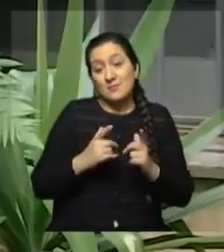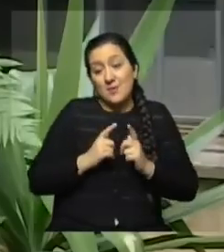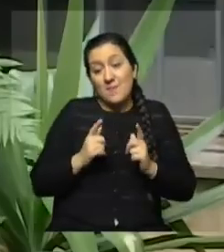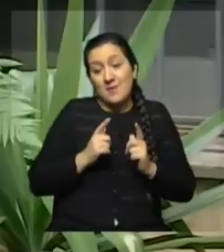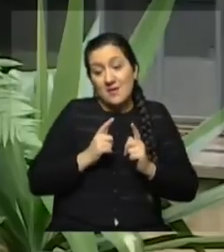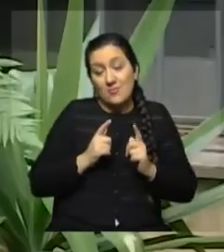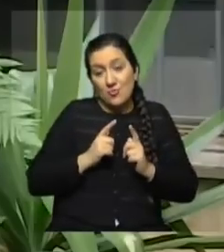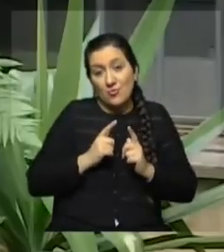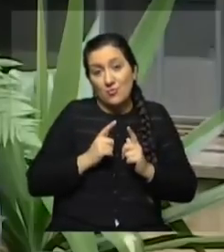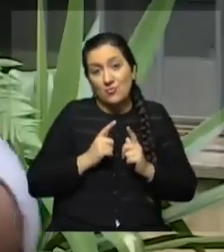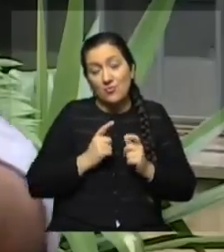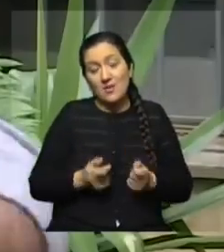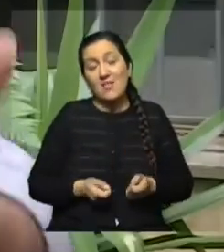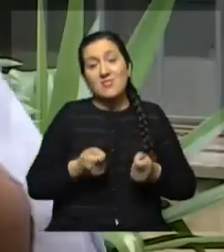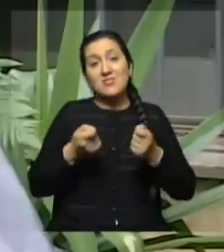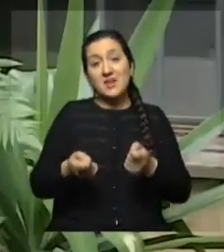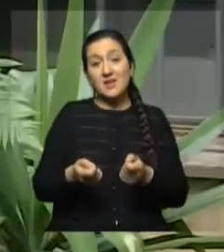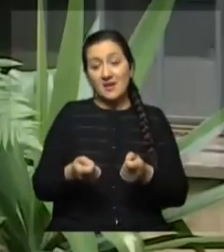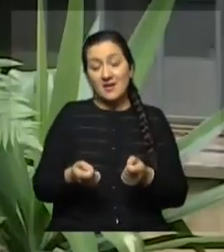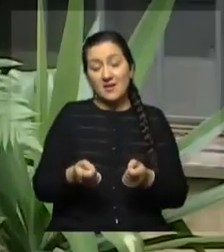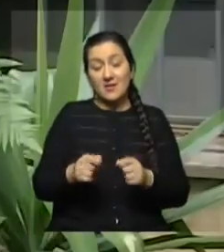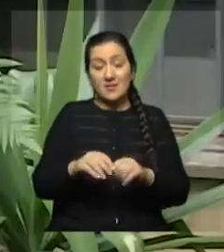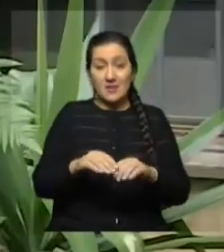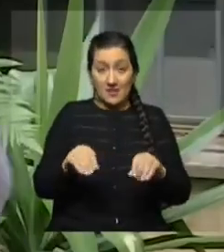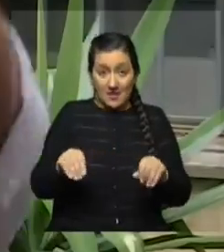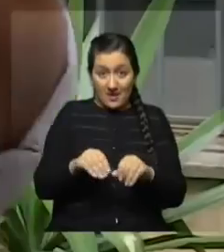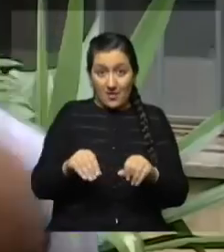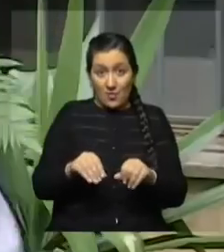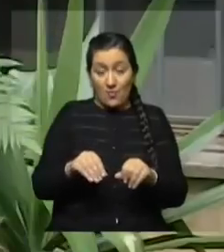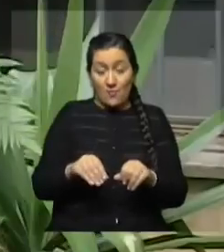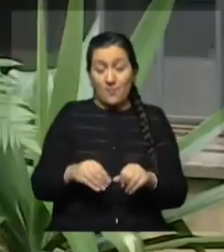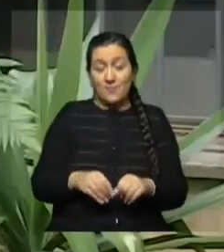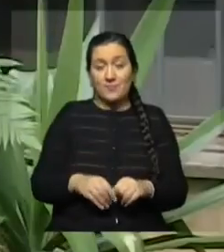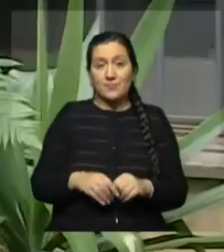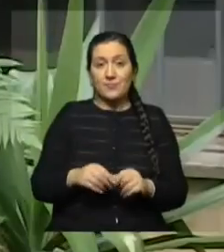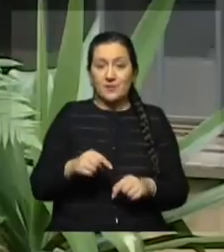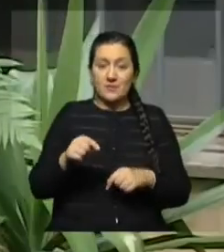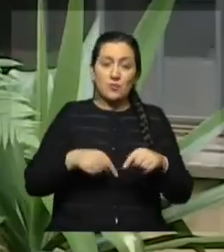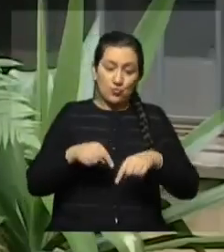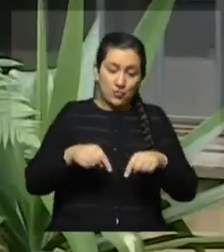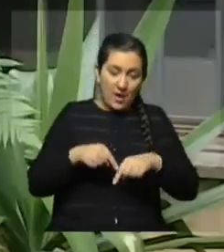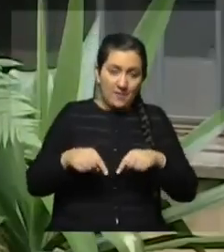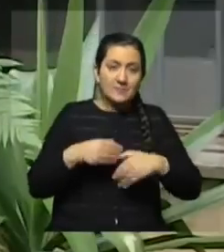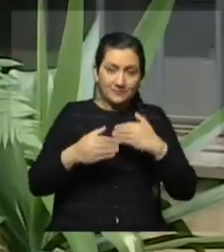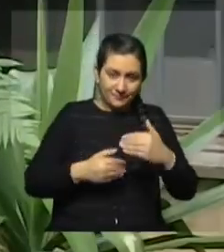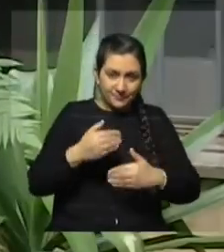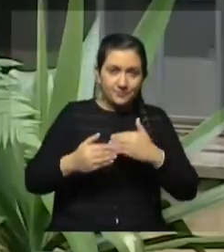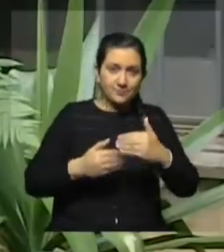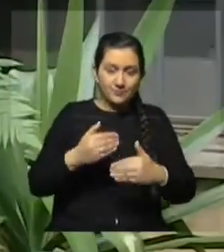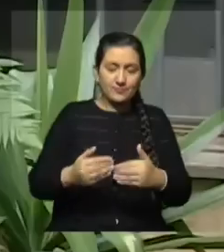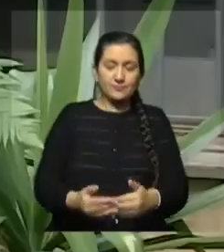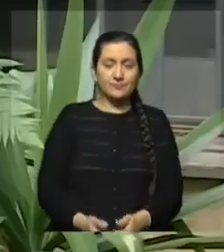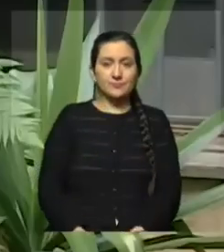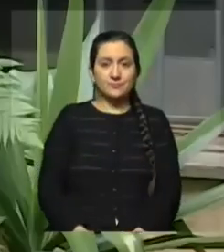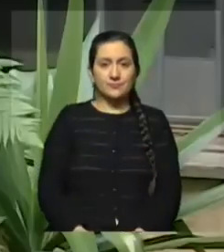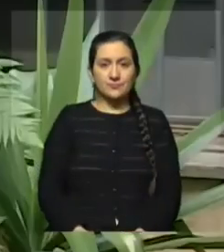espera es la digamos la efectiva entrega del padrón por parte de la intendencia que bueno Está siguiendo digamos sus sus procedimientos para